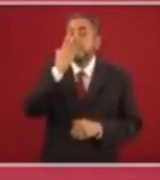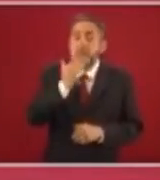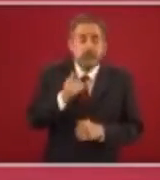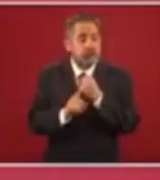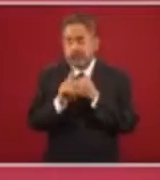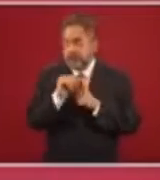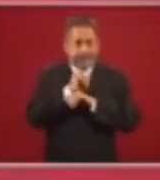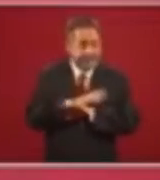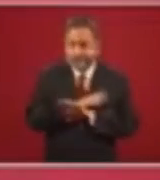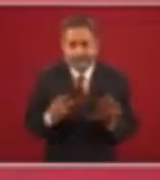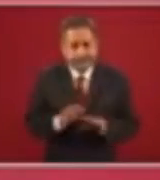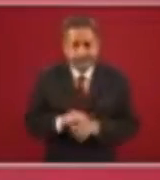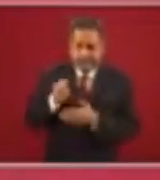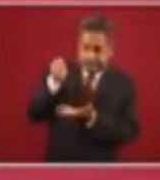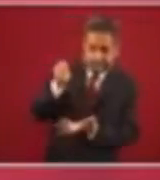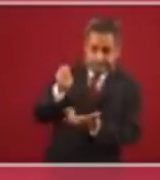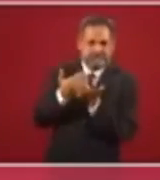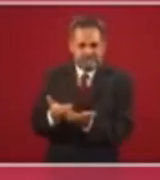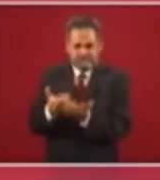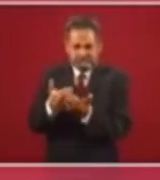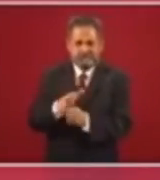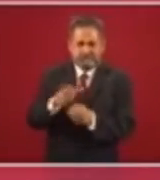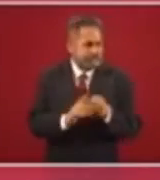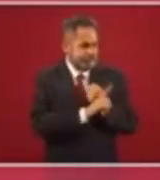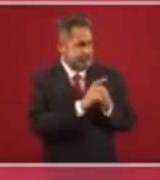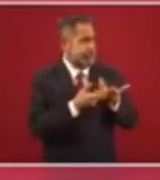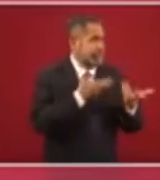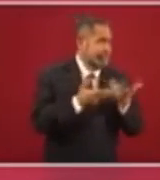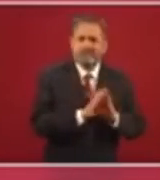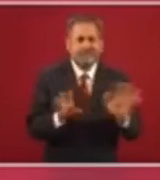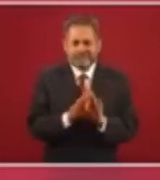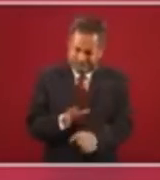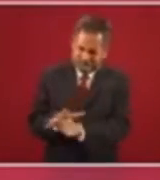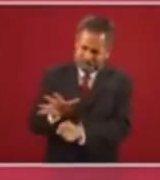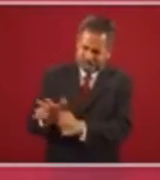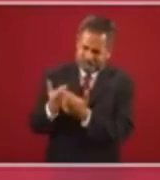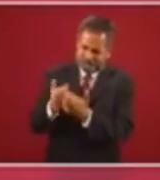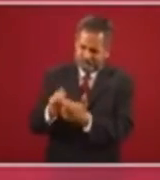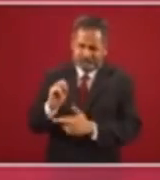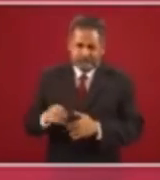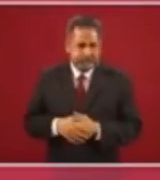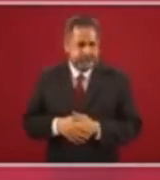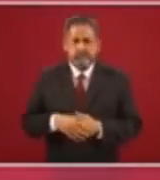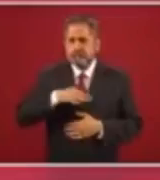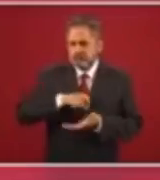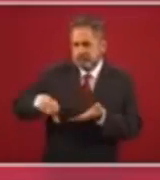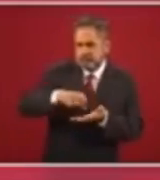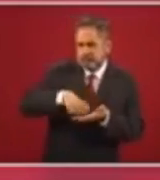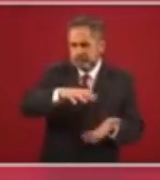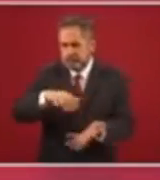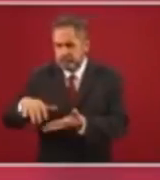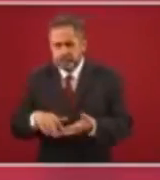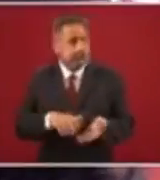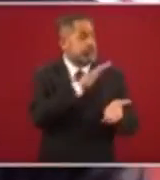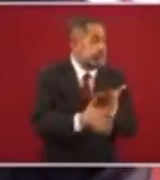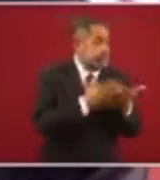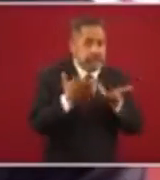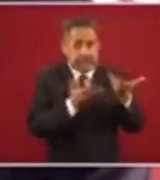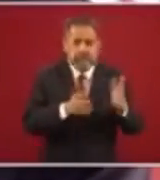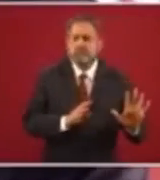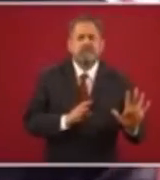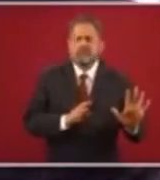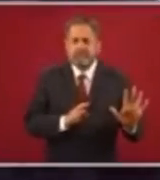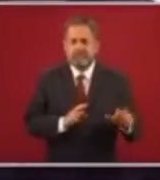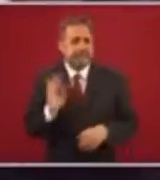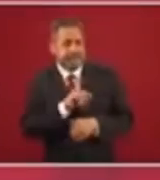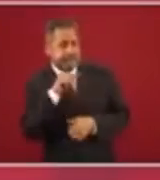problemas de presupuesto. Y también lo otro que podría llevar al desabasto, o sea, temporal, pues es